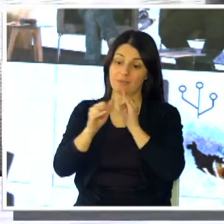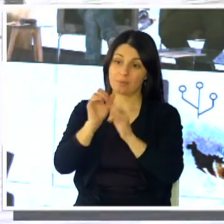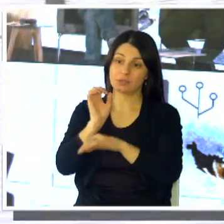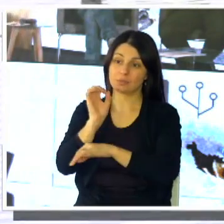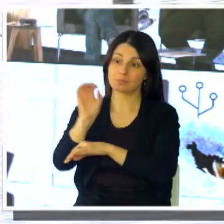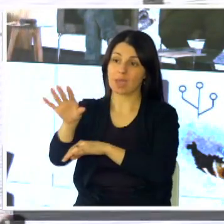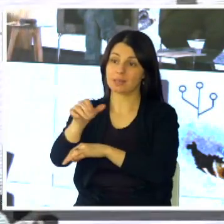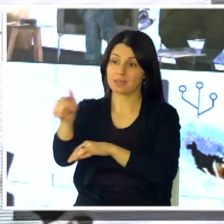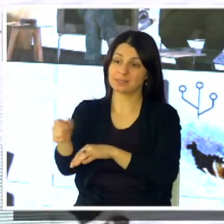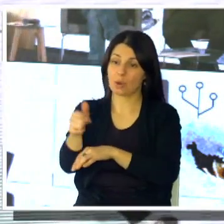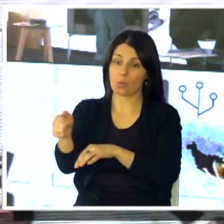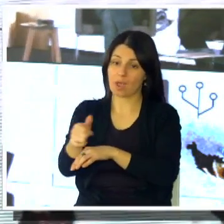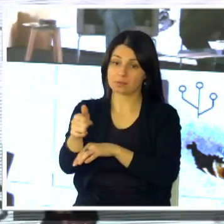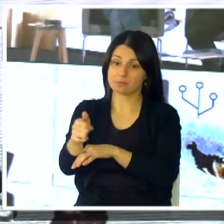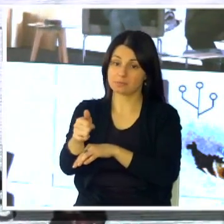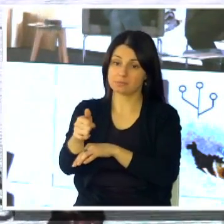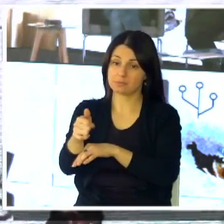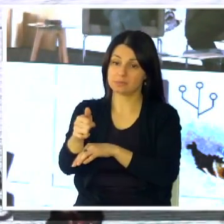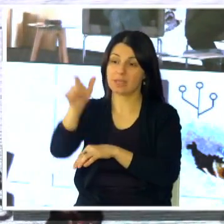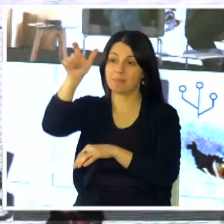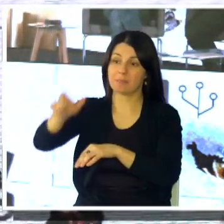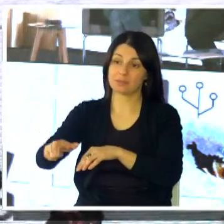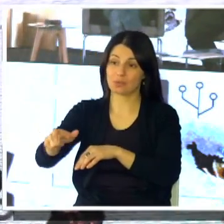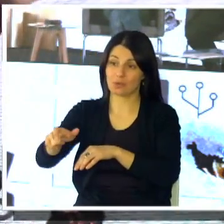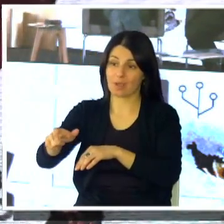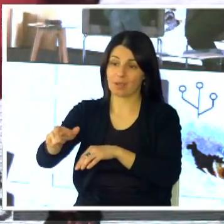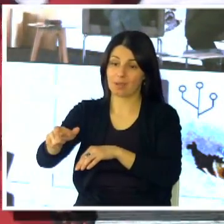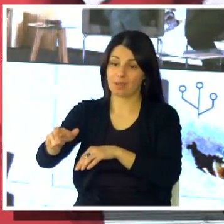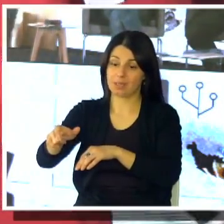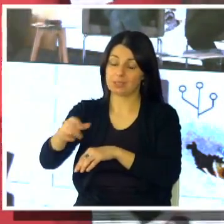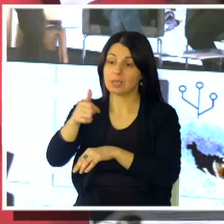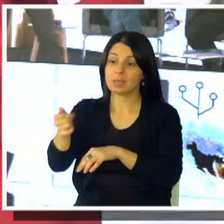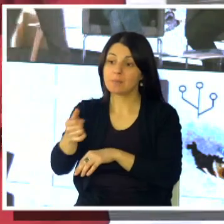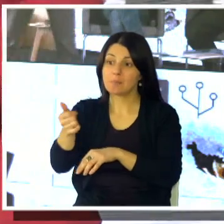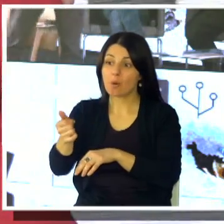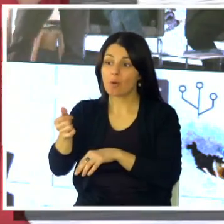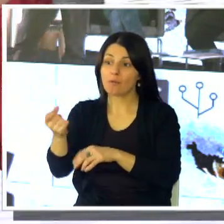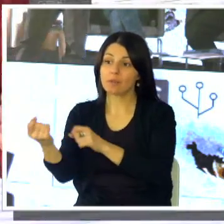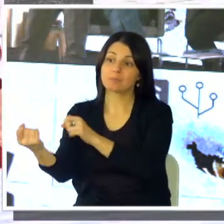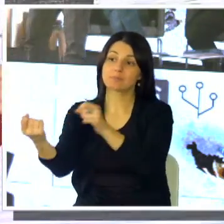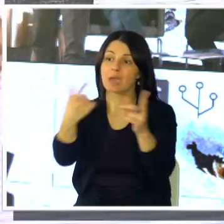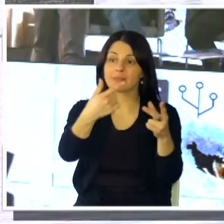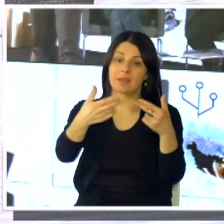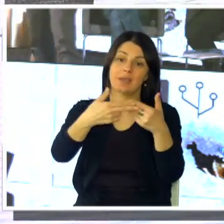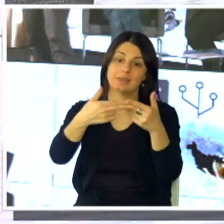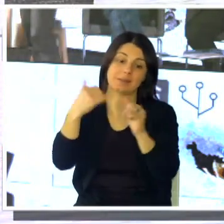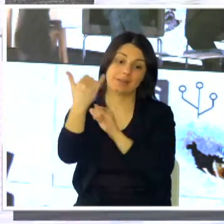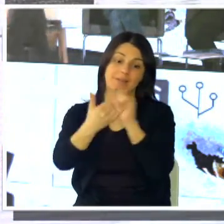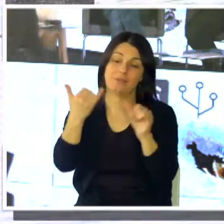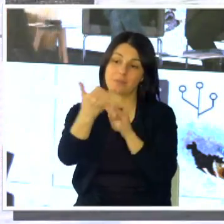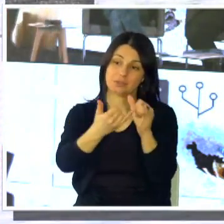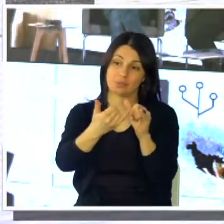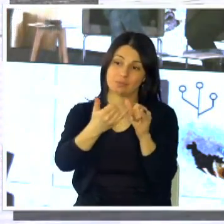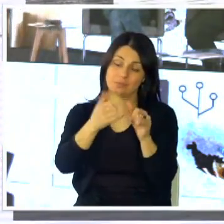un celular, a un móvil del paciente, y el móvil es quien envía los datos a la plataforma. Ahí